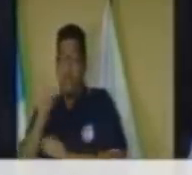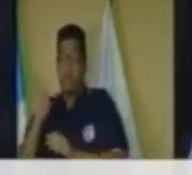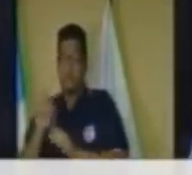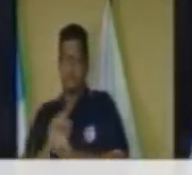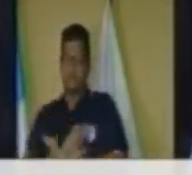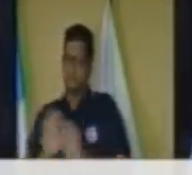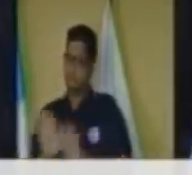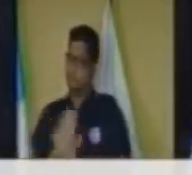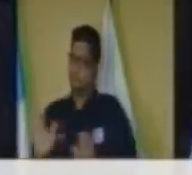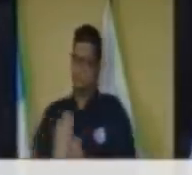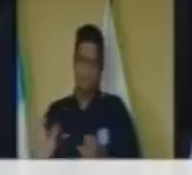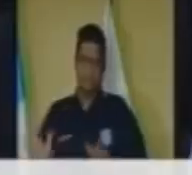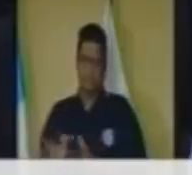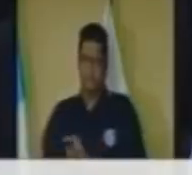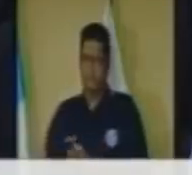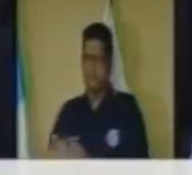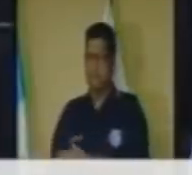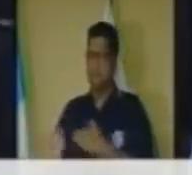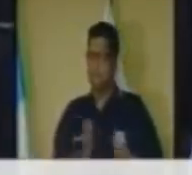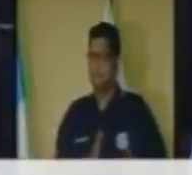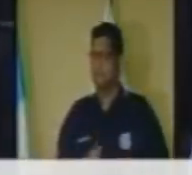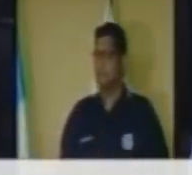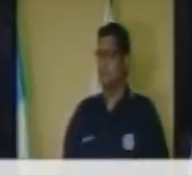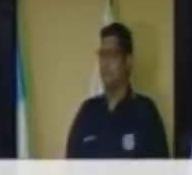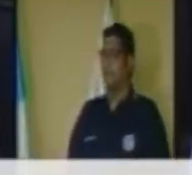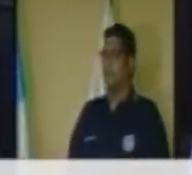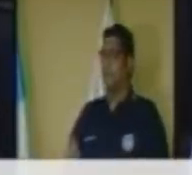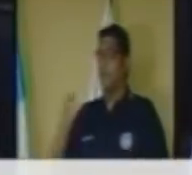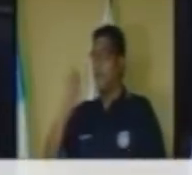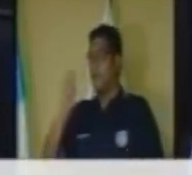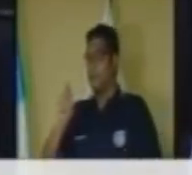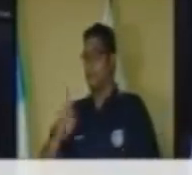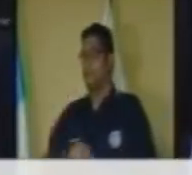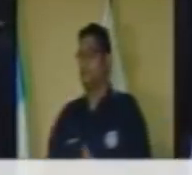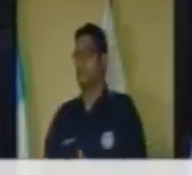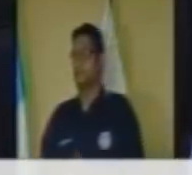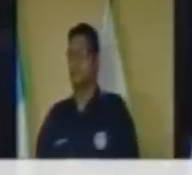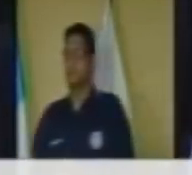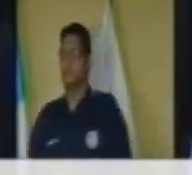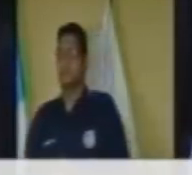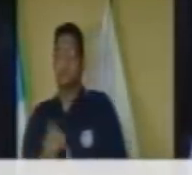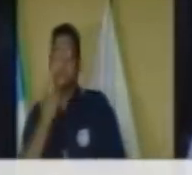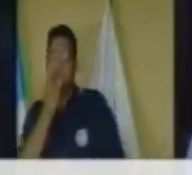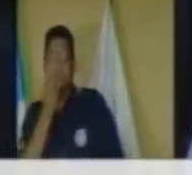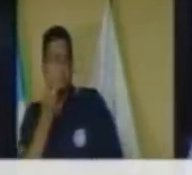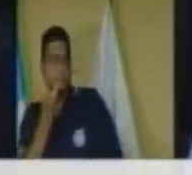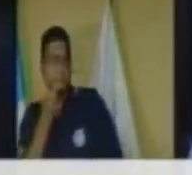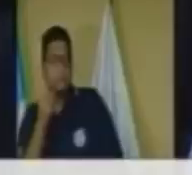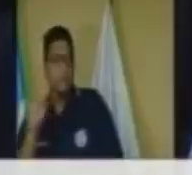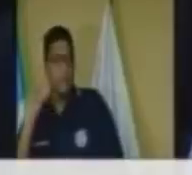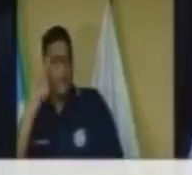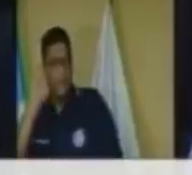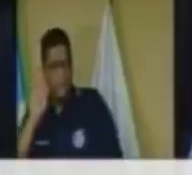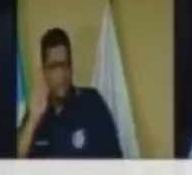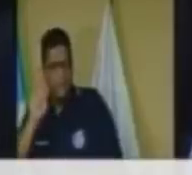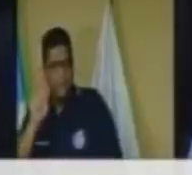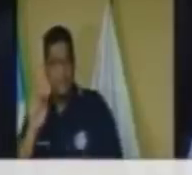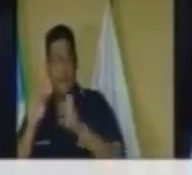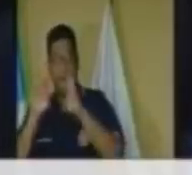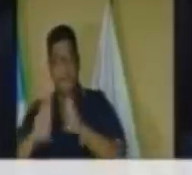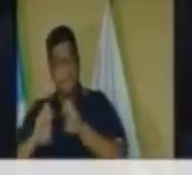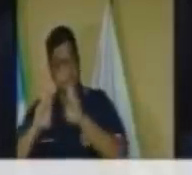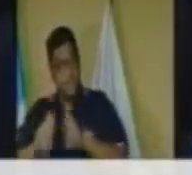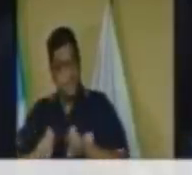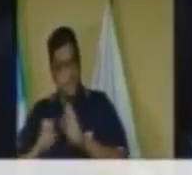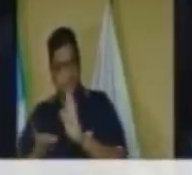las preguntas ya con Dulce como atención. Sí, ministro, disculpe, solo para que aclaras con las personas mayores de 70 años que quedarán en sus